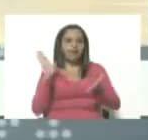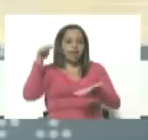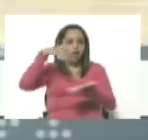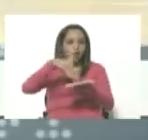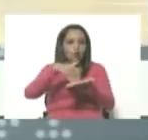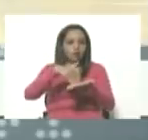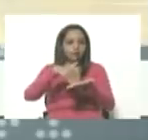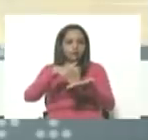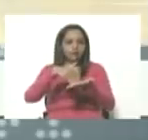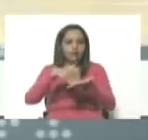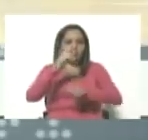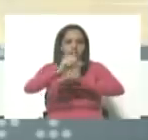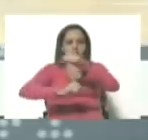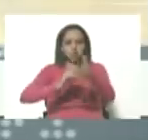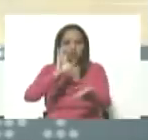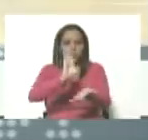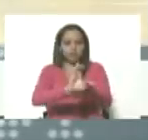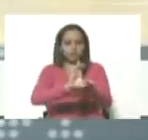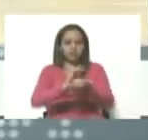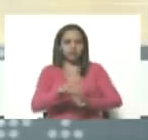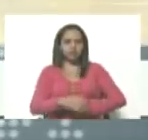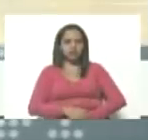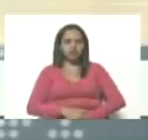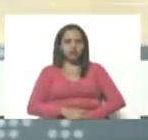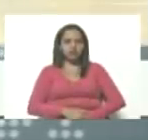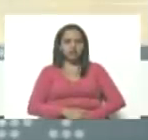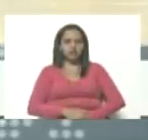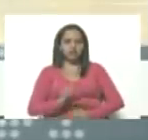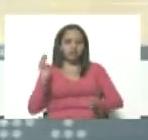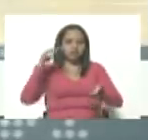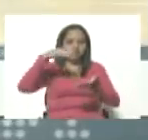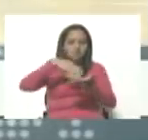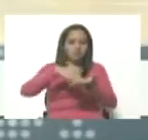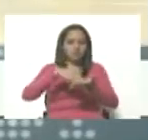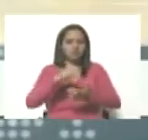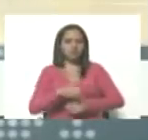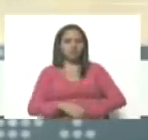Aragua, Distrito Capital, Miranda,